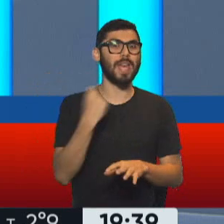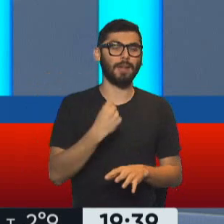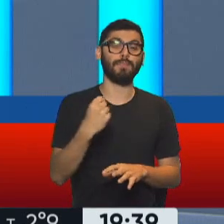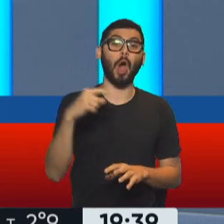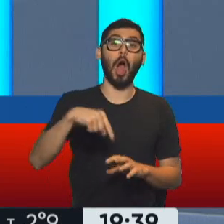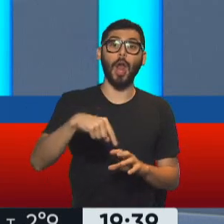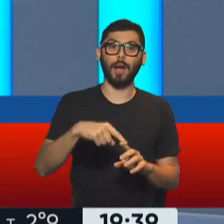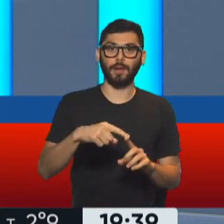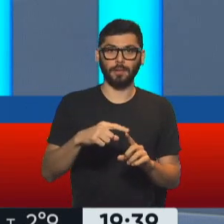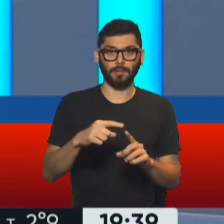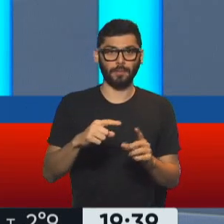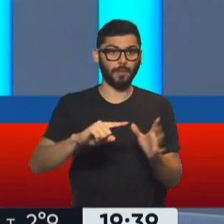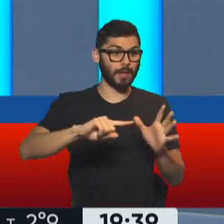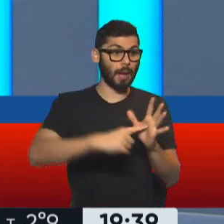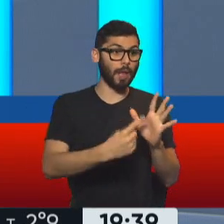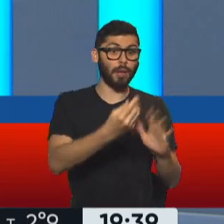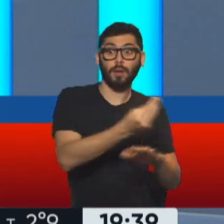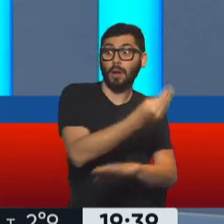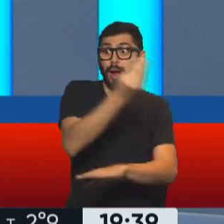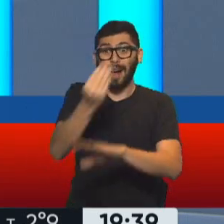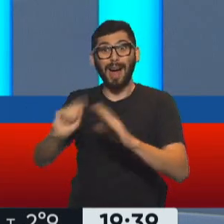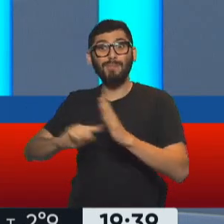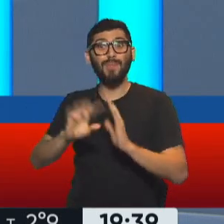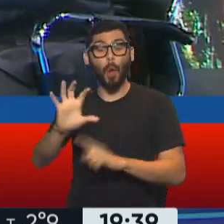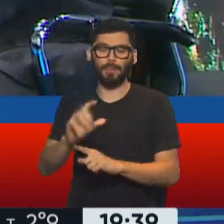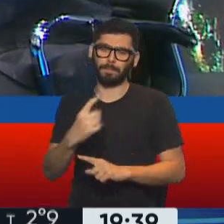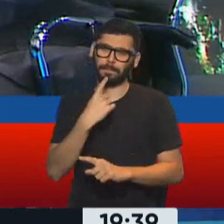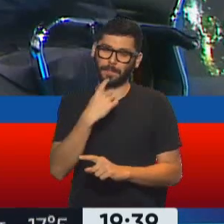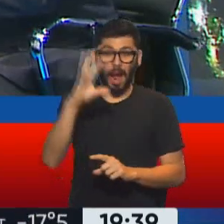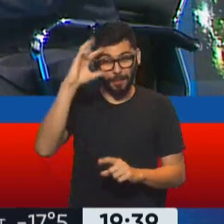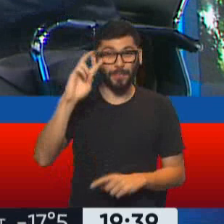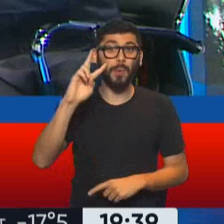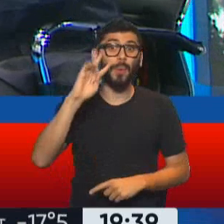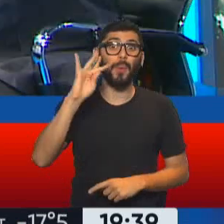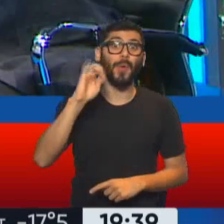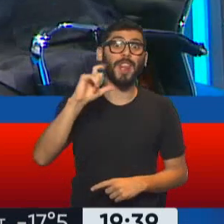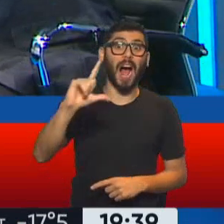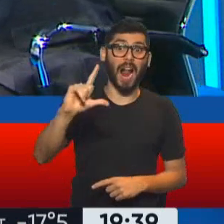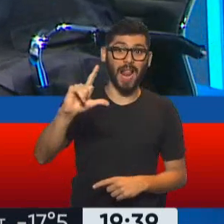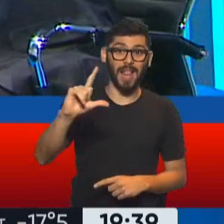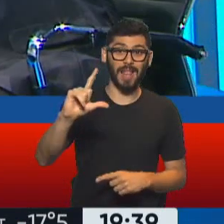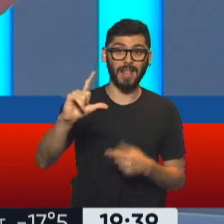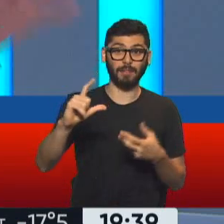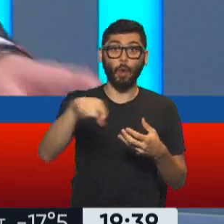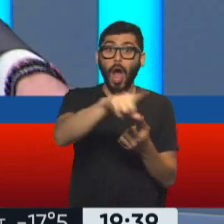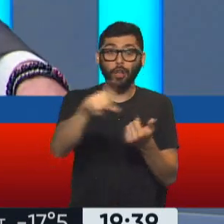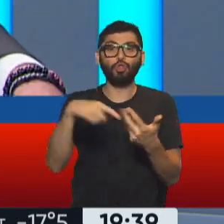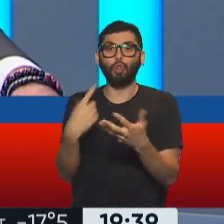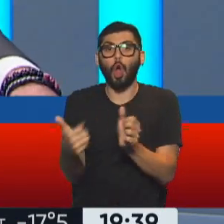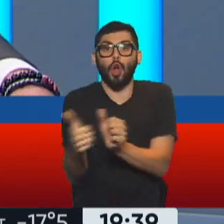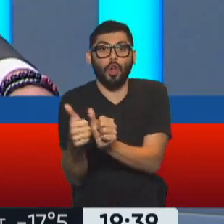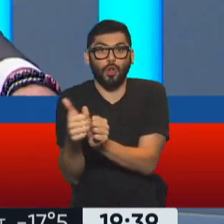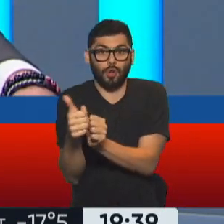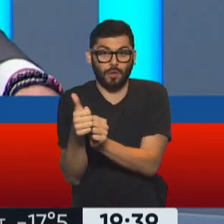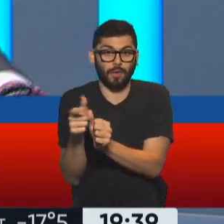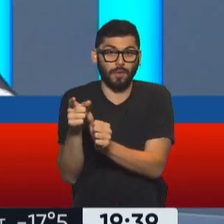alertas cuando pasa un candidato a la acción la provincia buenos aires- recordemos que maría eugenia vidal detrás de quien se encolumnaron todos los dirigentes que vamos viendo ahora era vice